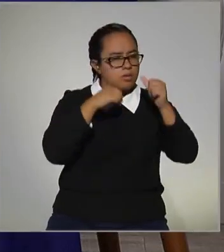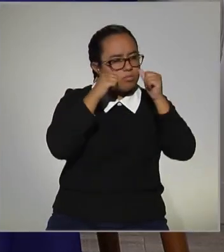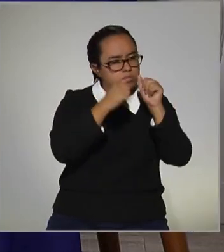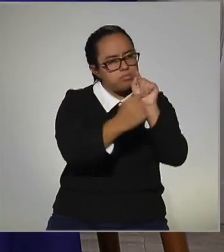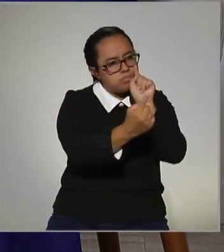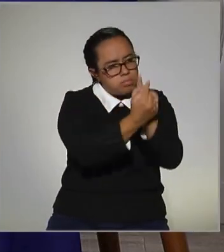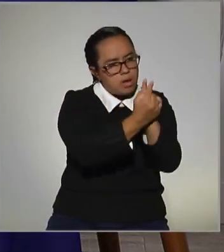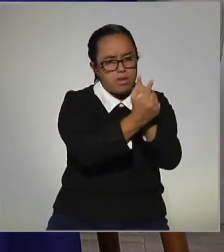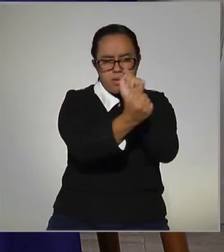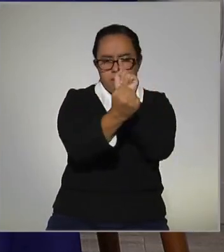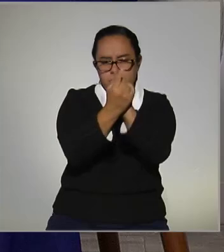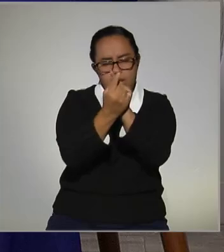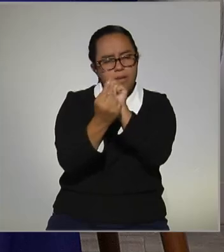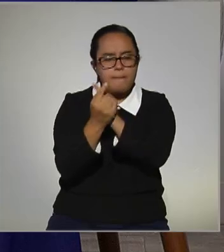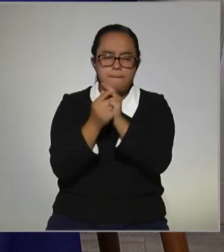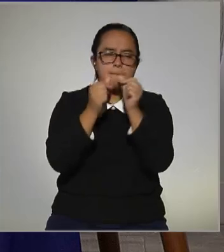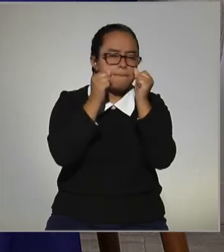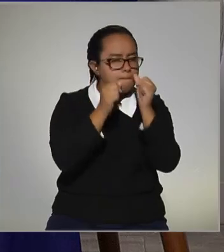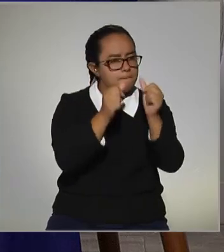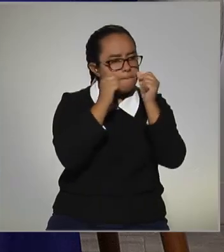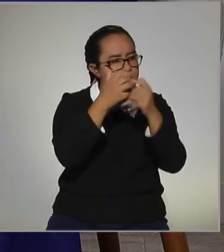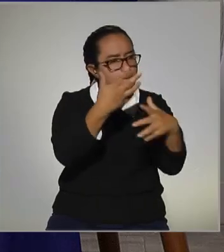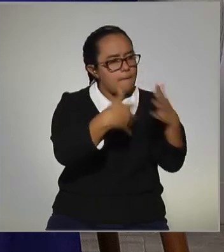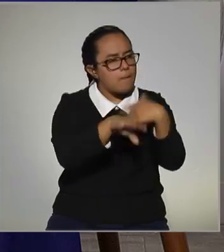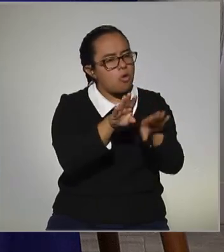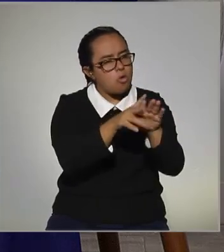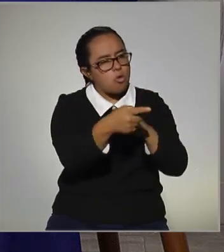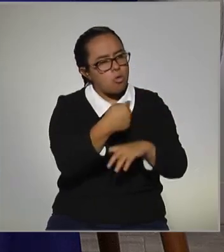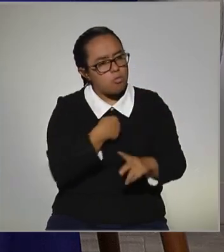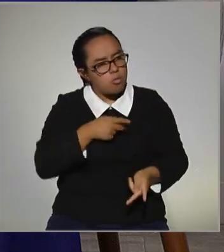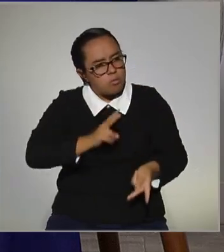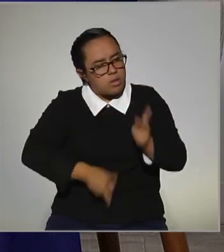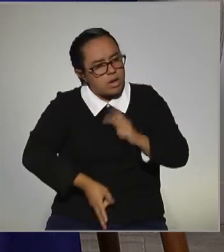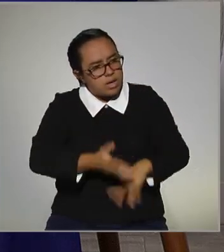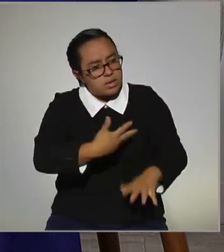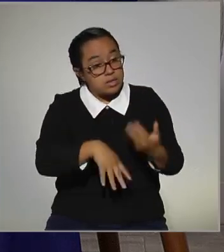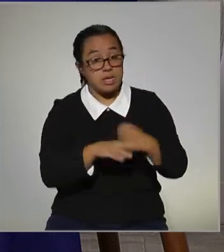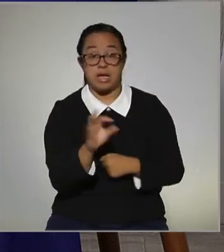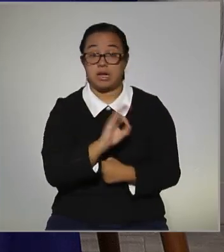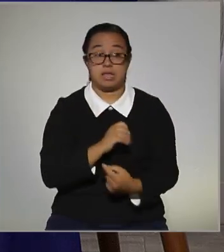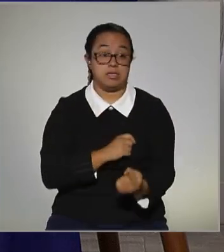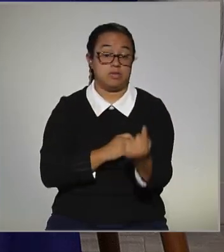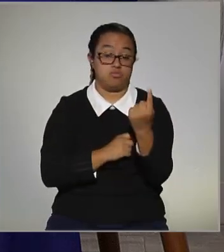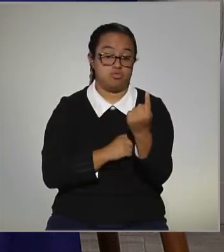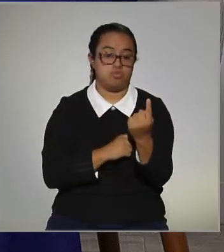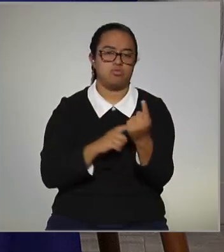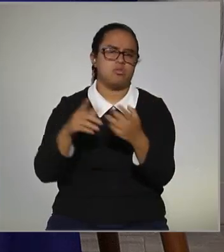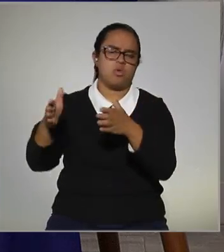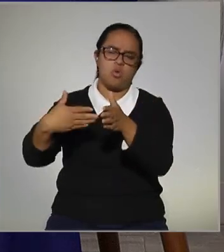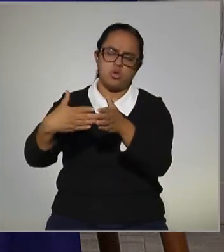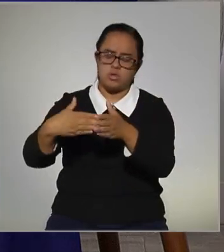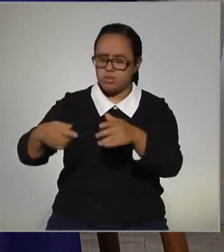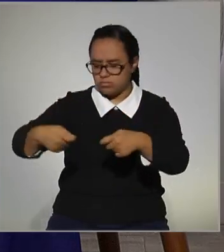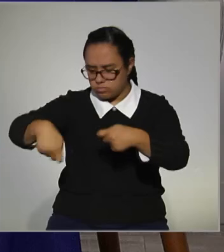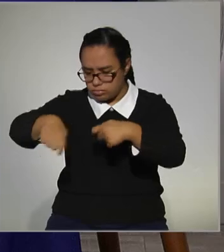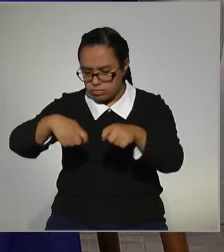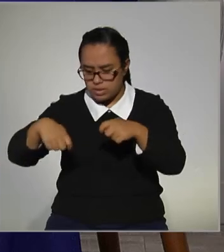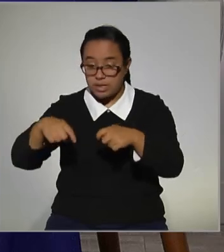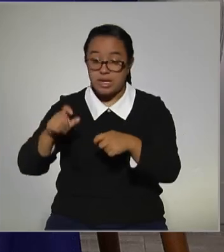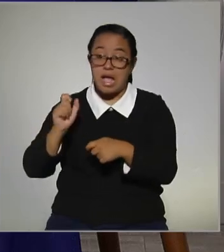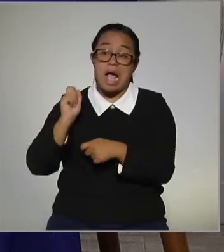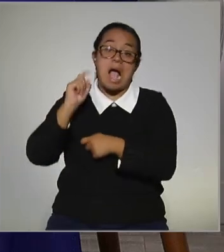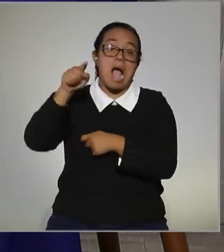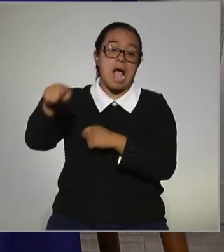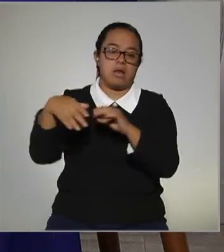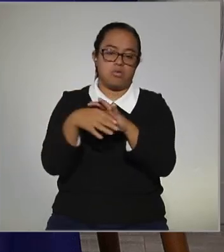uno, de la manera en como cada uno habla conmigo, ¿no? Habrá alguno que esté ahí eventualmente en la cocina, cuando estoy cocinando y empieza a comentar